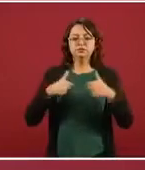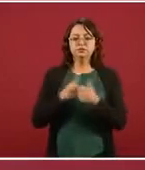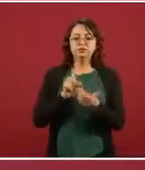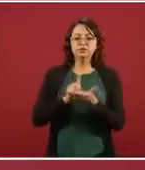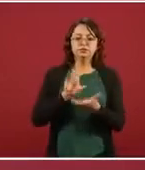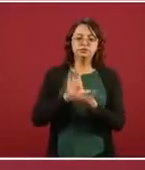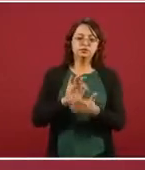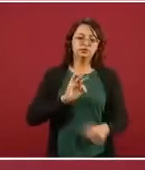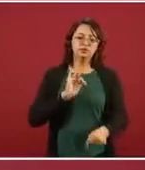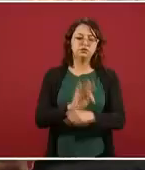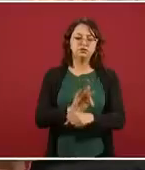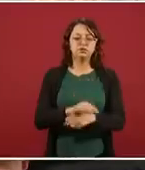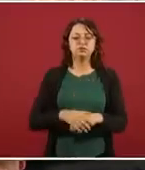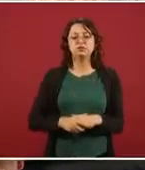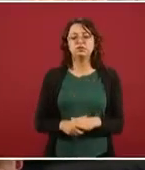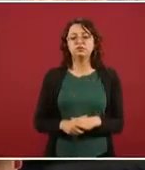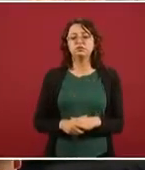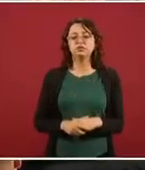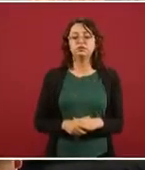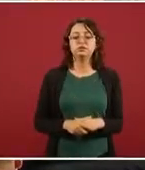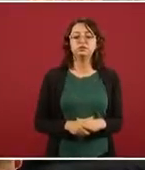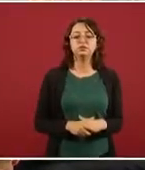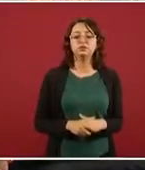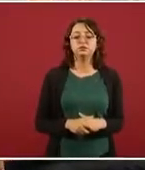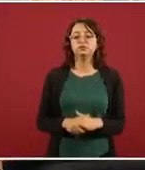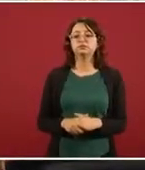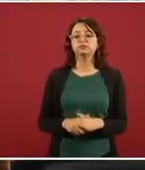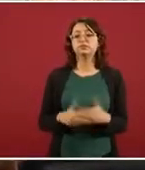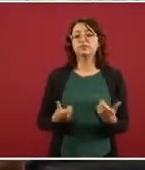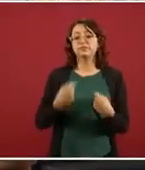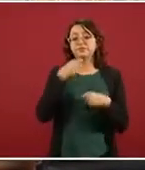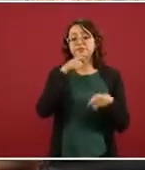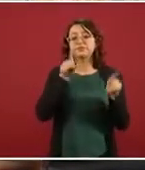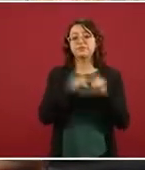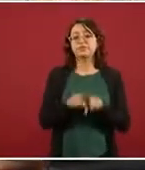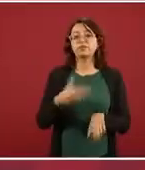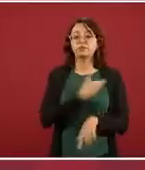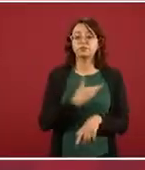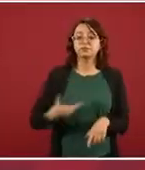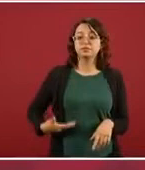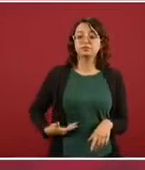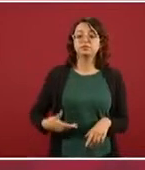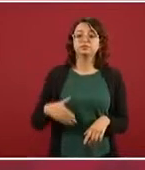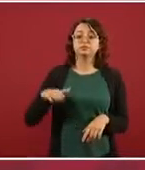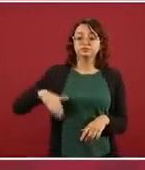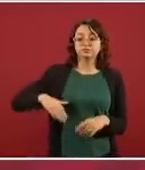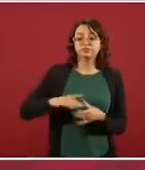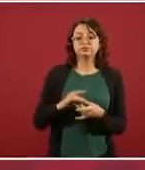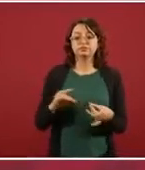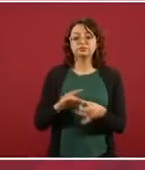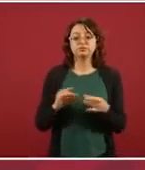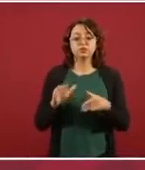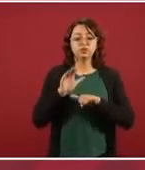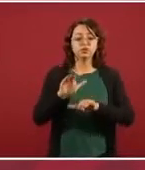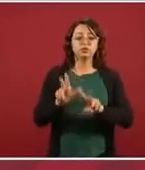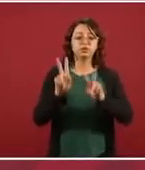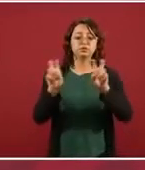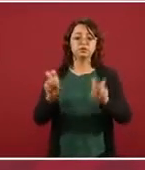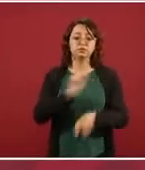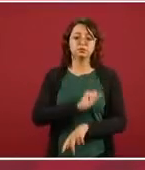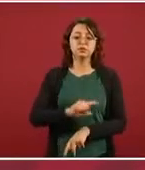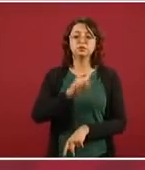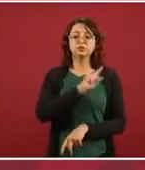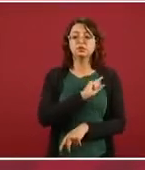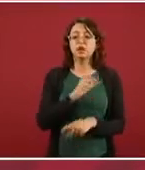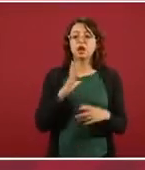con discapacidad. Y en el caso específico, como lo dice el señor presidente, en materia de salud, encontramos a